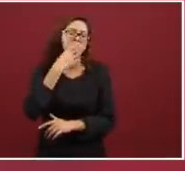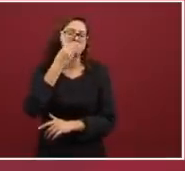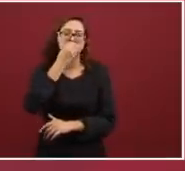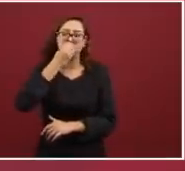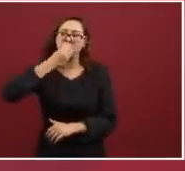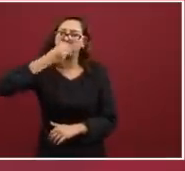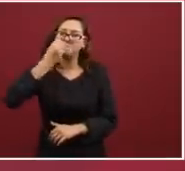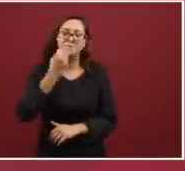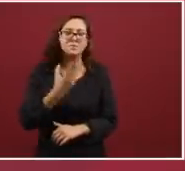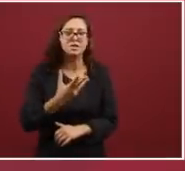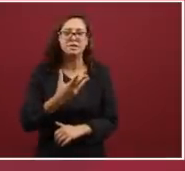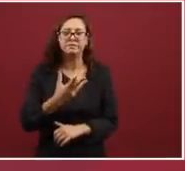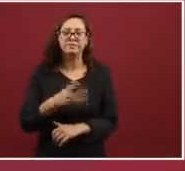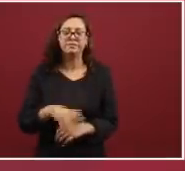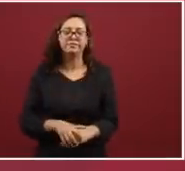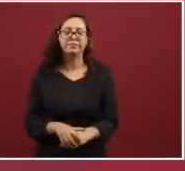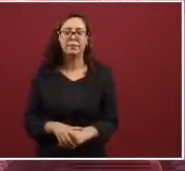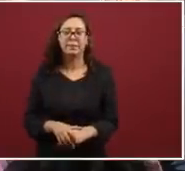esa